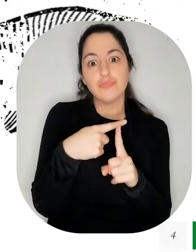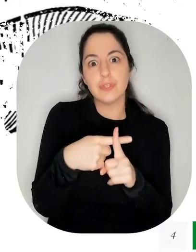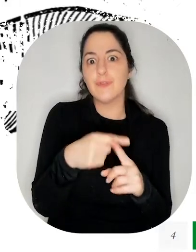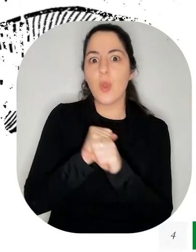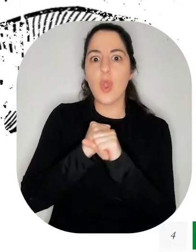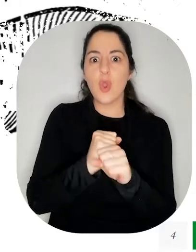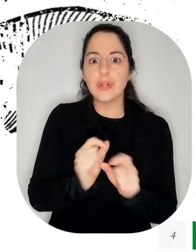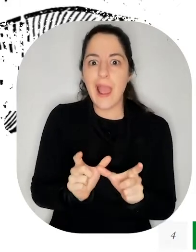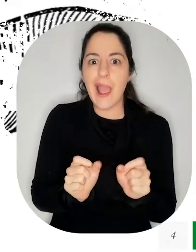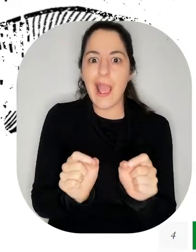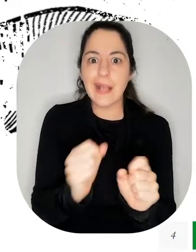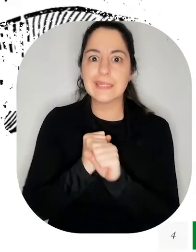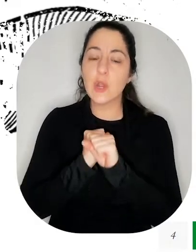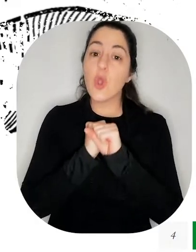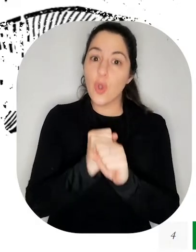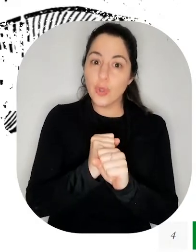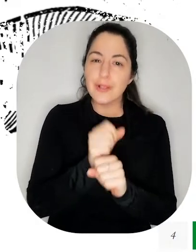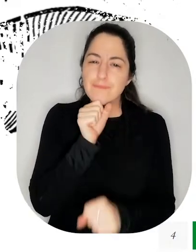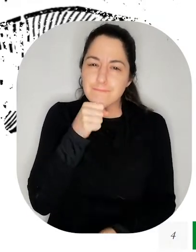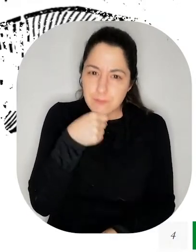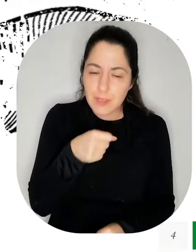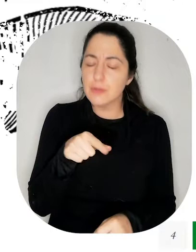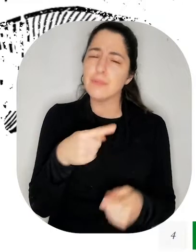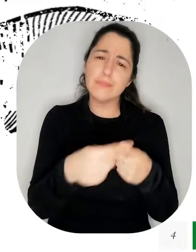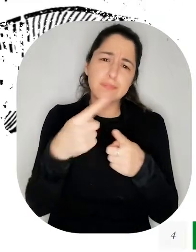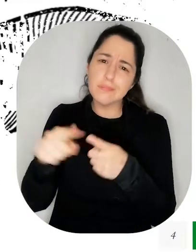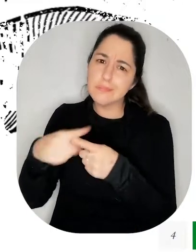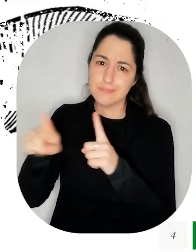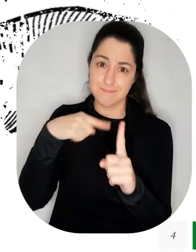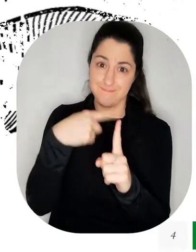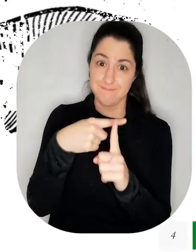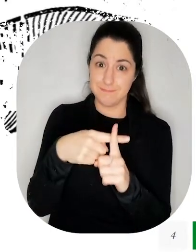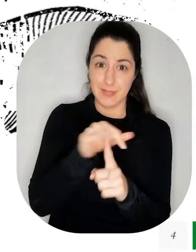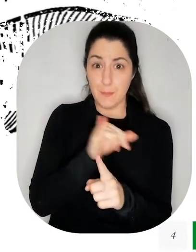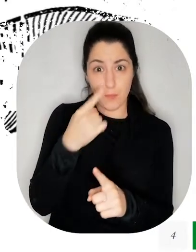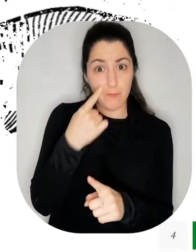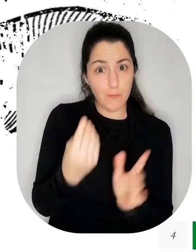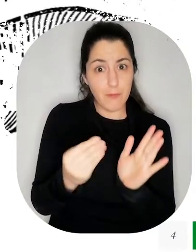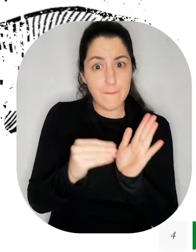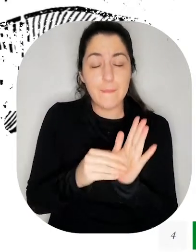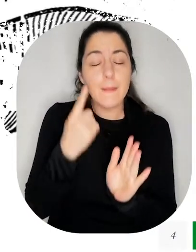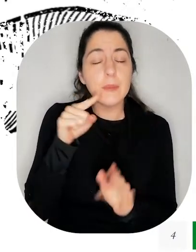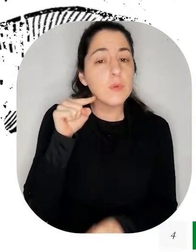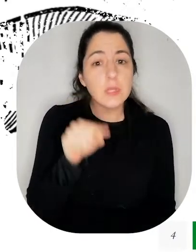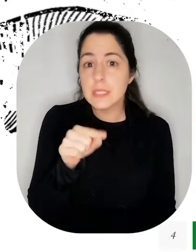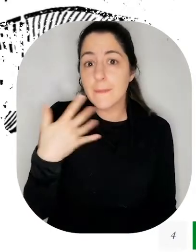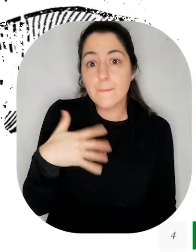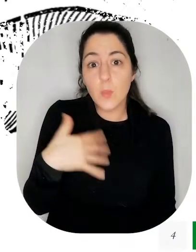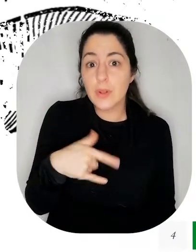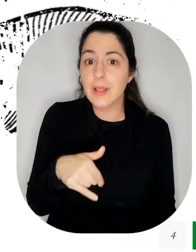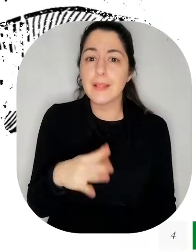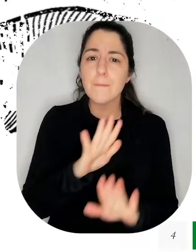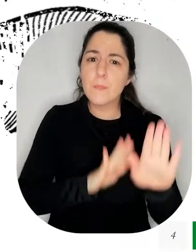antiinflamatorias, antioxidantes, anticancerígenas, antienvejecimiento. Vamos a revisarlas un poco más detenidamente, pero son uno